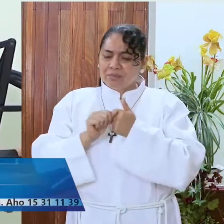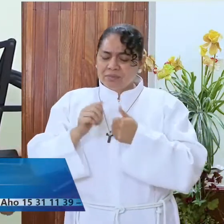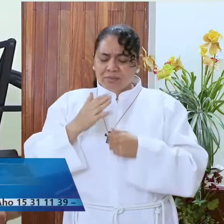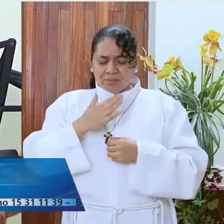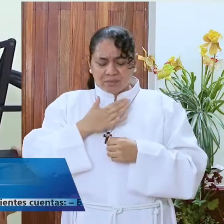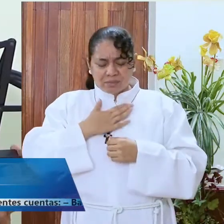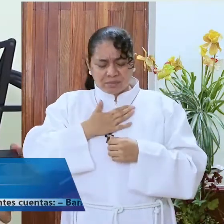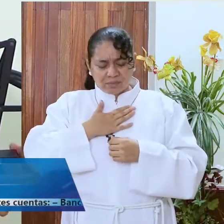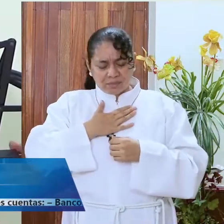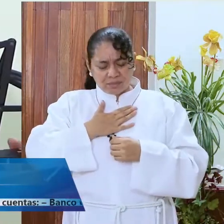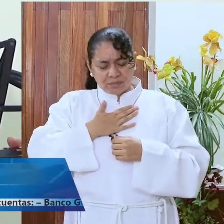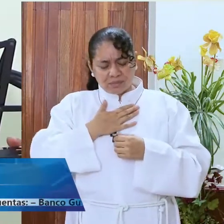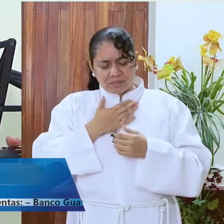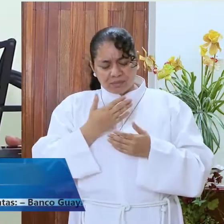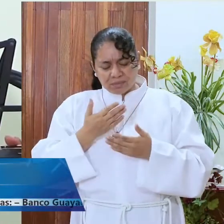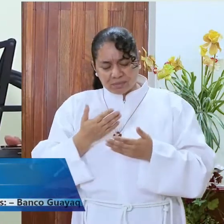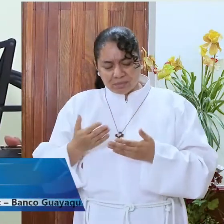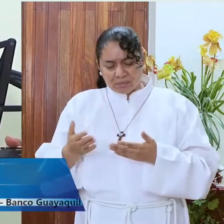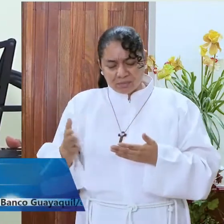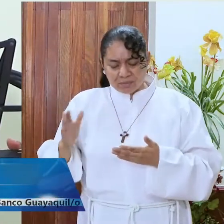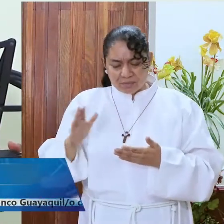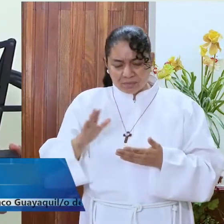de mí